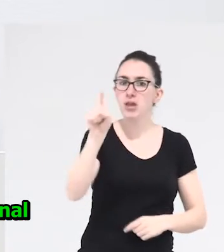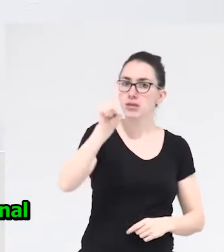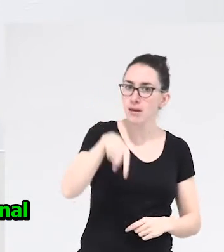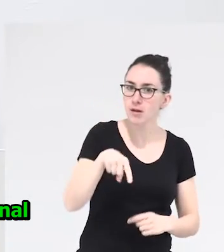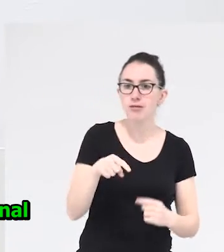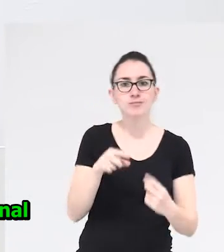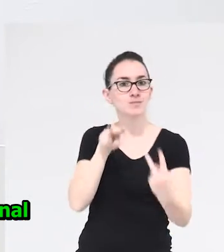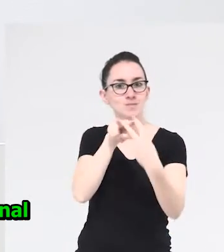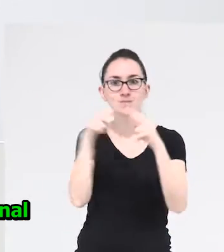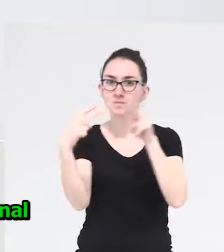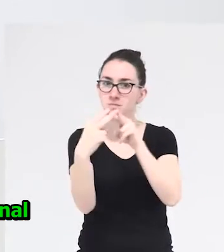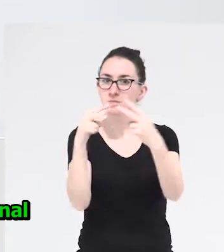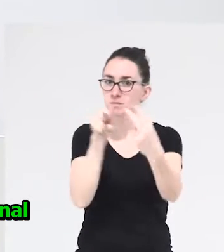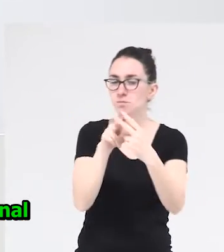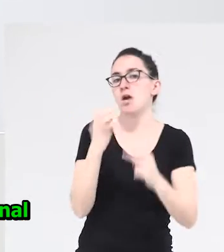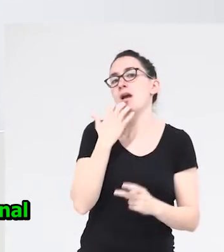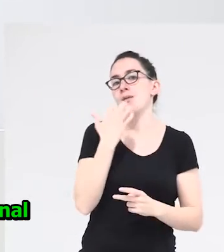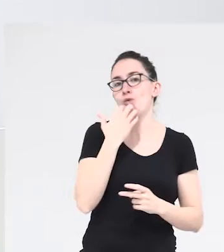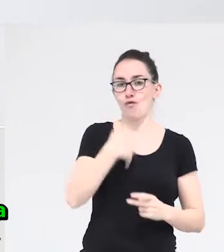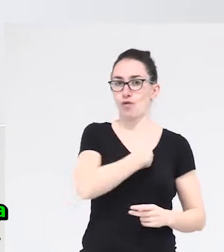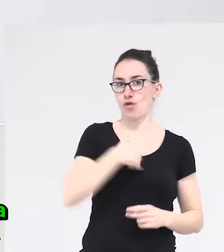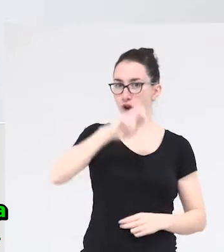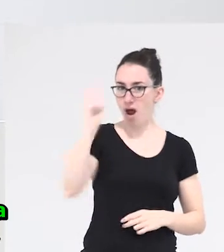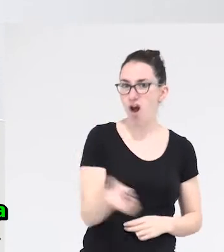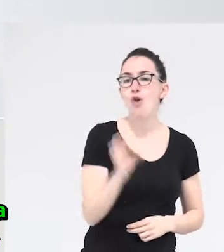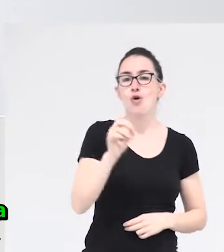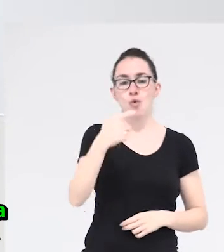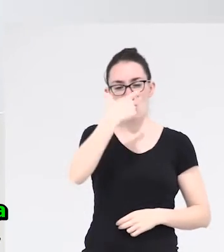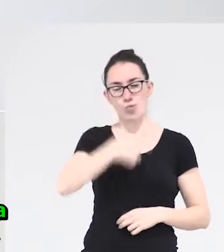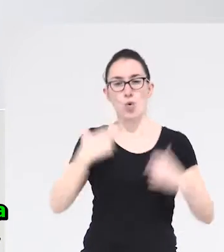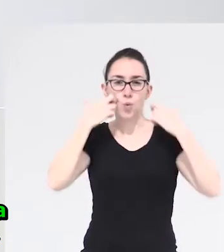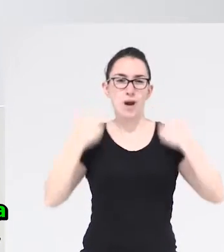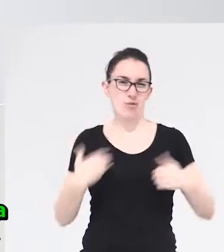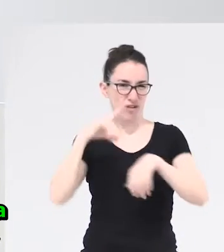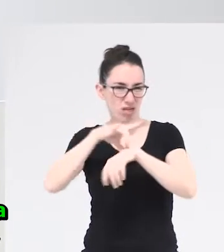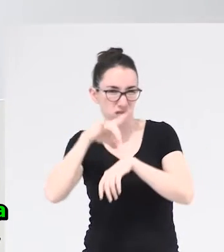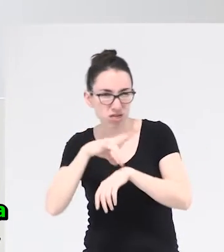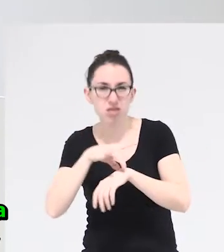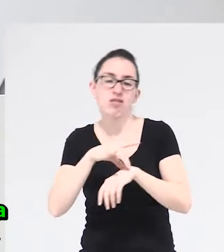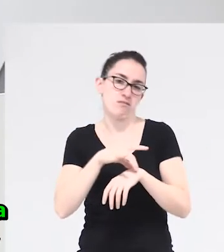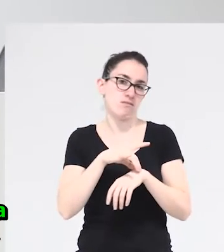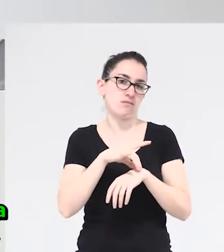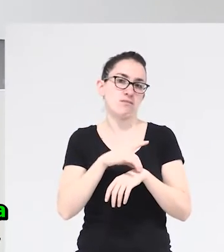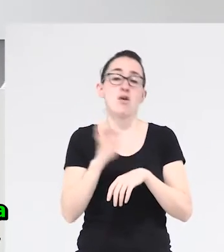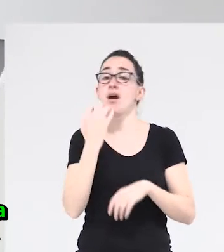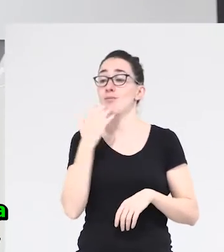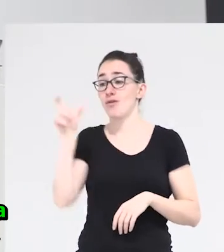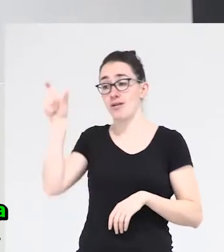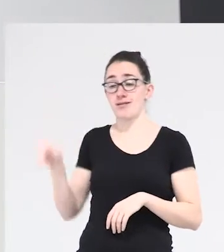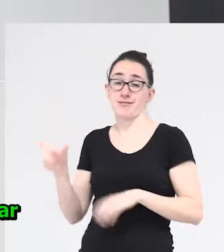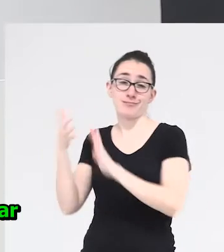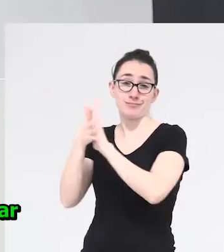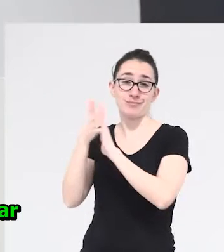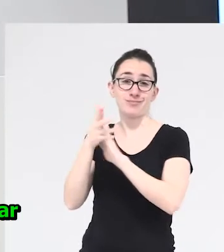como lo es el cuerpo diverso funcional o el cuerpo enfermo. Antes también Maider comentaba sobre la película Yes We